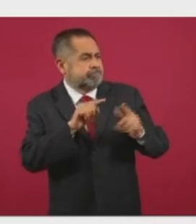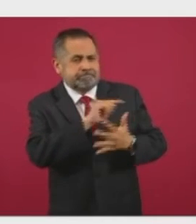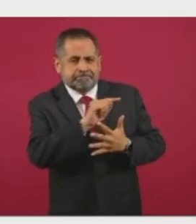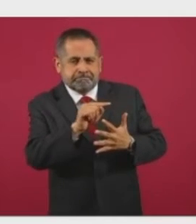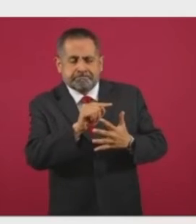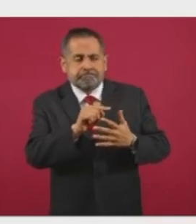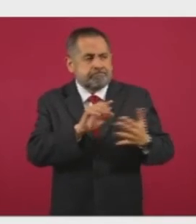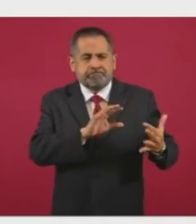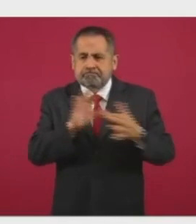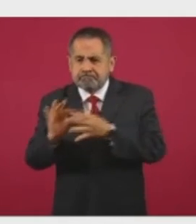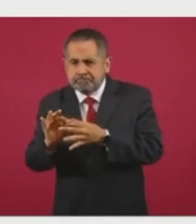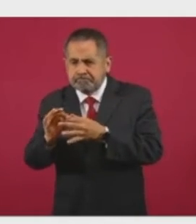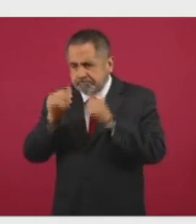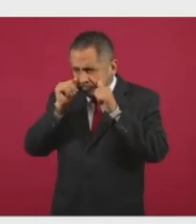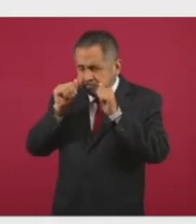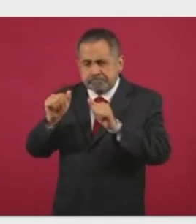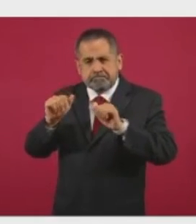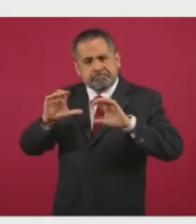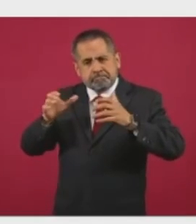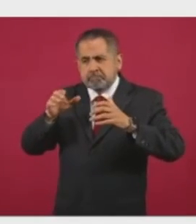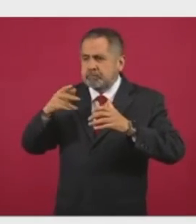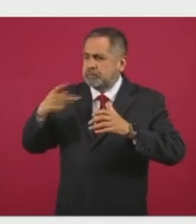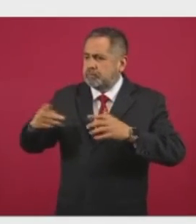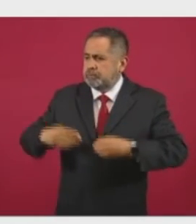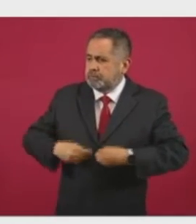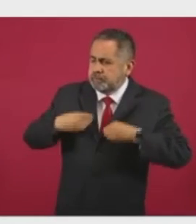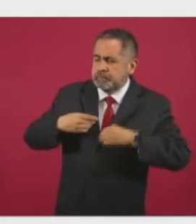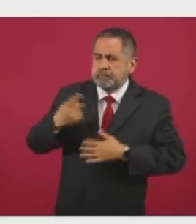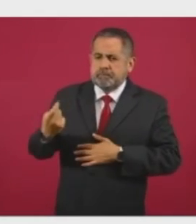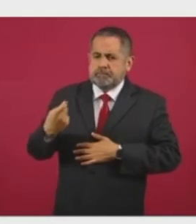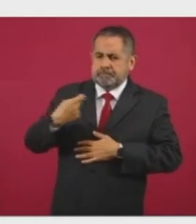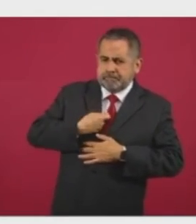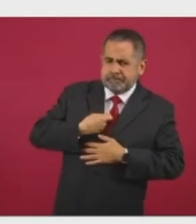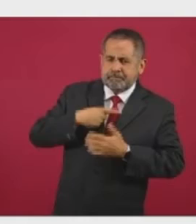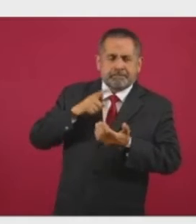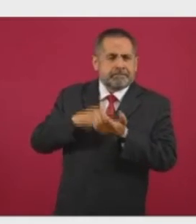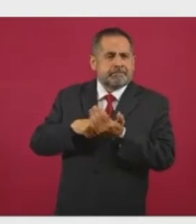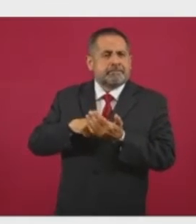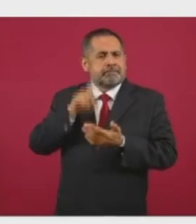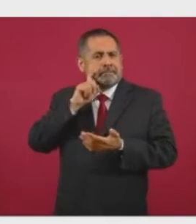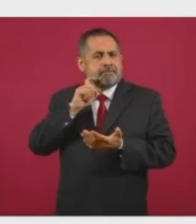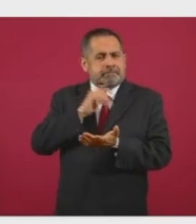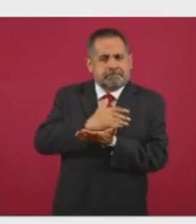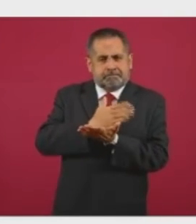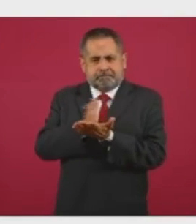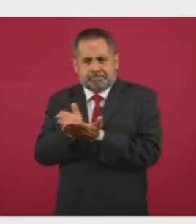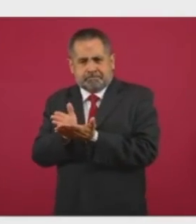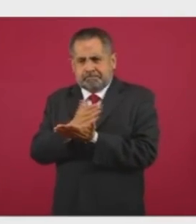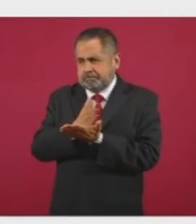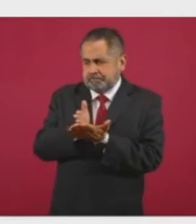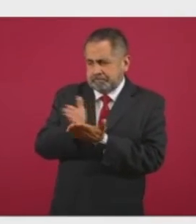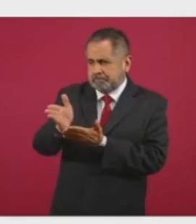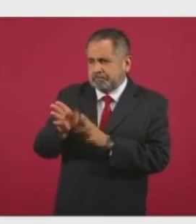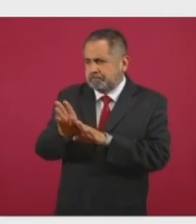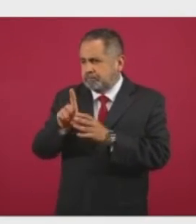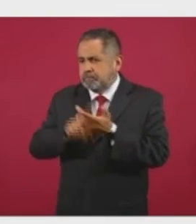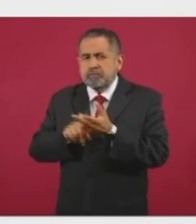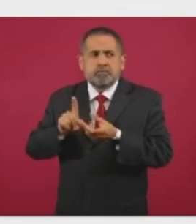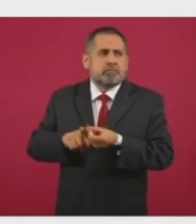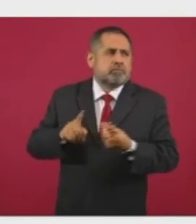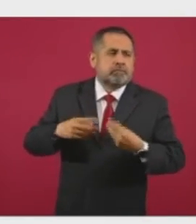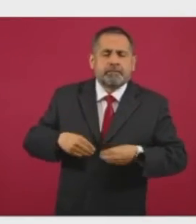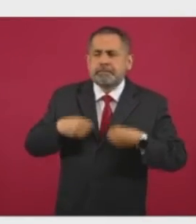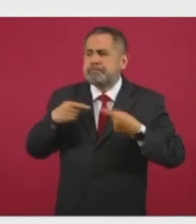encuentren centrados en el curso de vida, la identidad sexogenérica, la región de residencia, que se